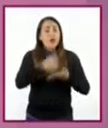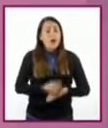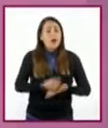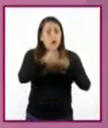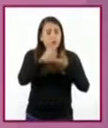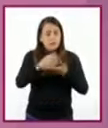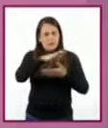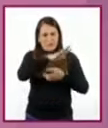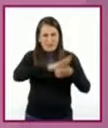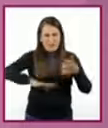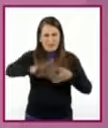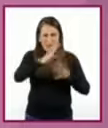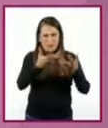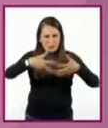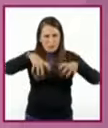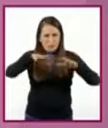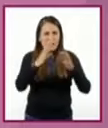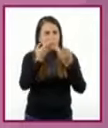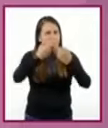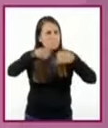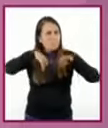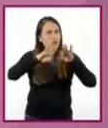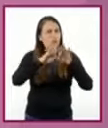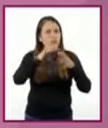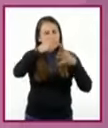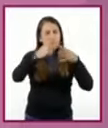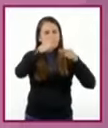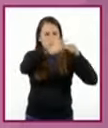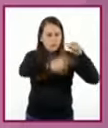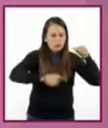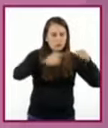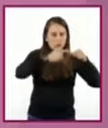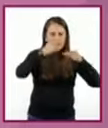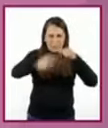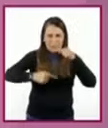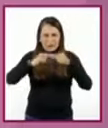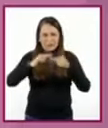cabo una función importante a través de los ciclos biogeoquímicos.